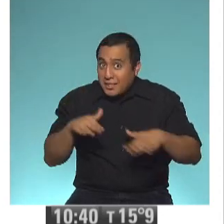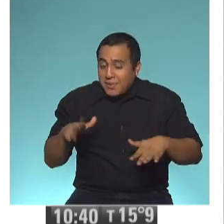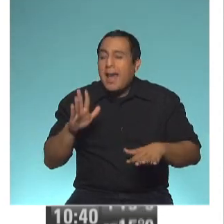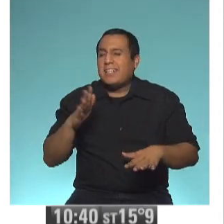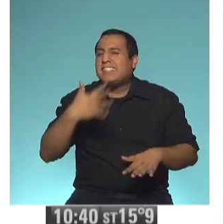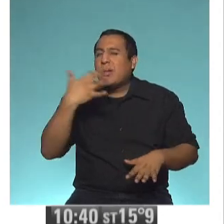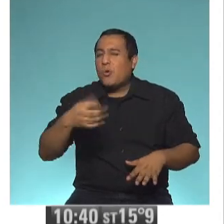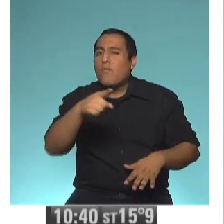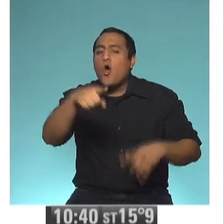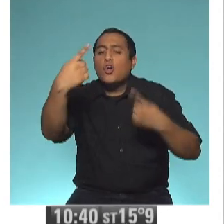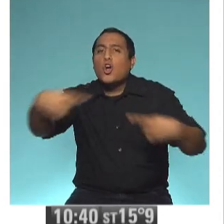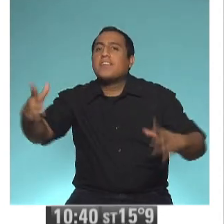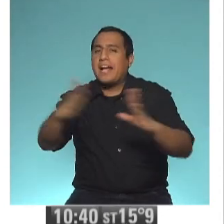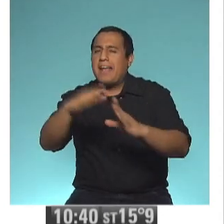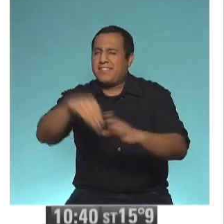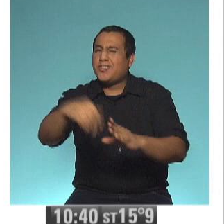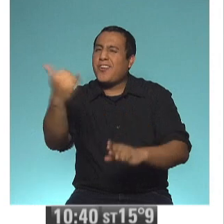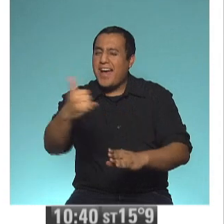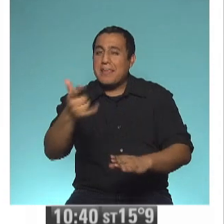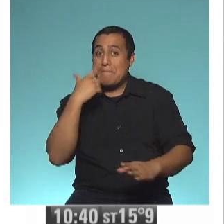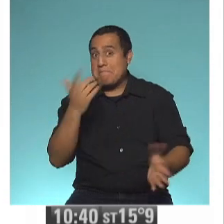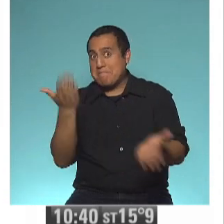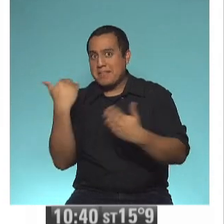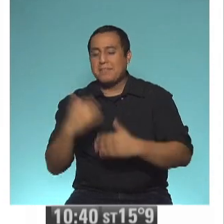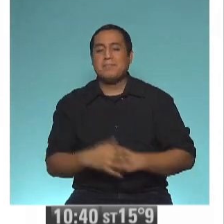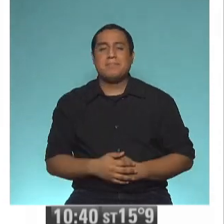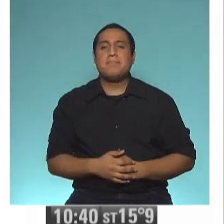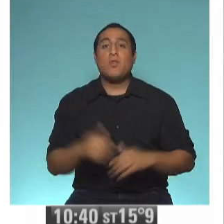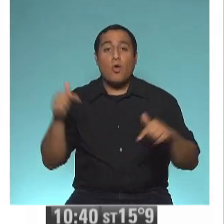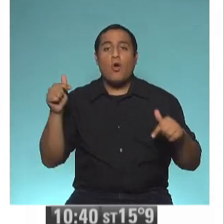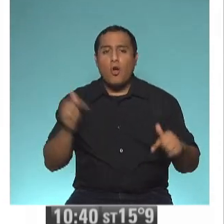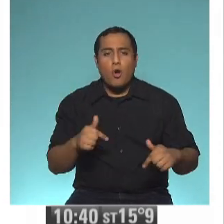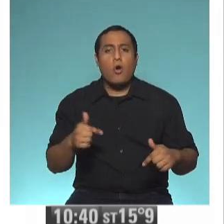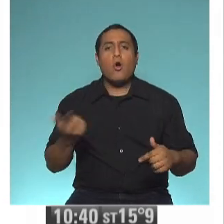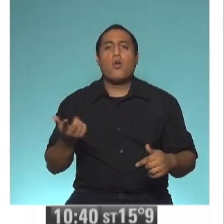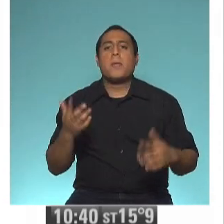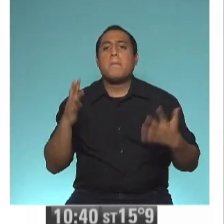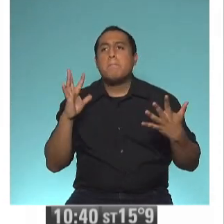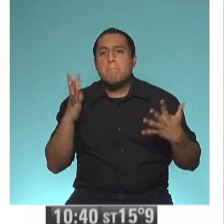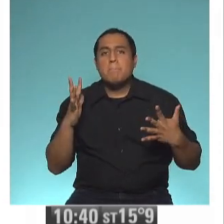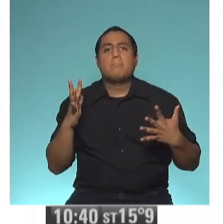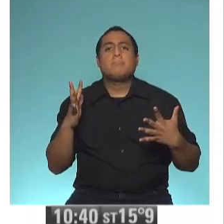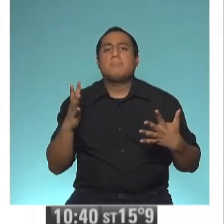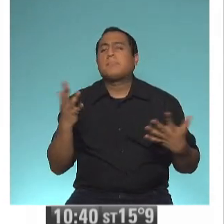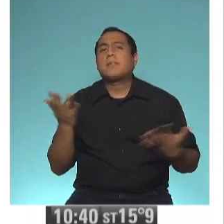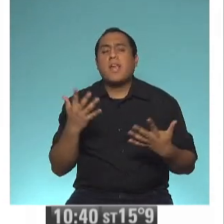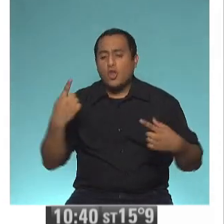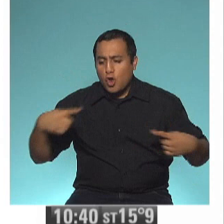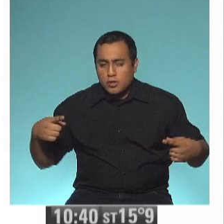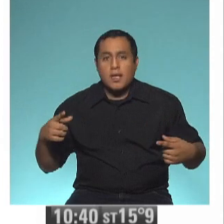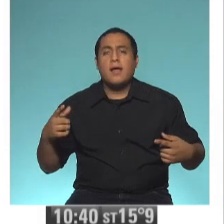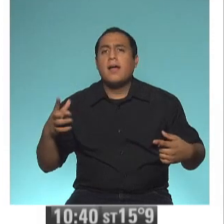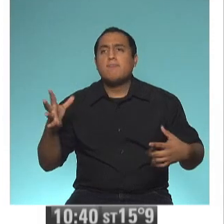los materiales los vas a tener en tu casa beni que vamos a ver como hoy vamos a ejercitar habilidades manipulativas manipulación de objetos en